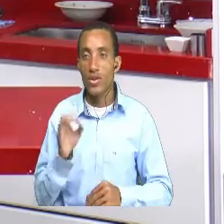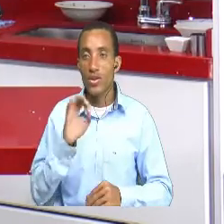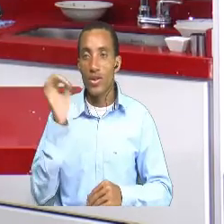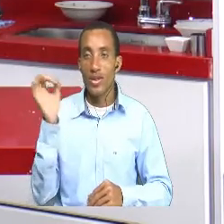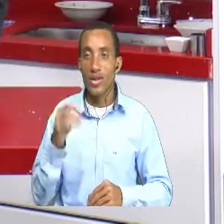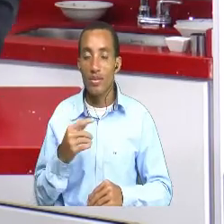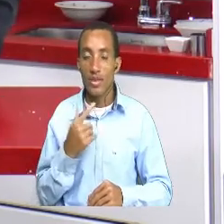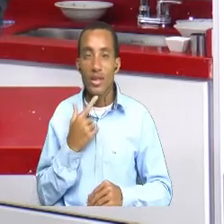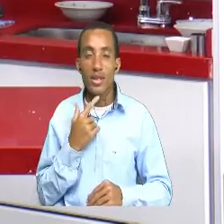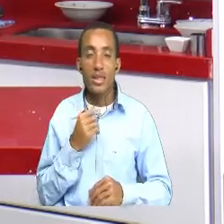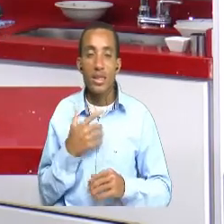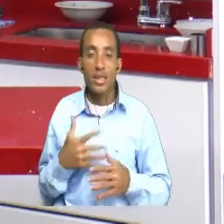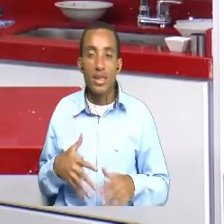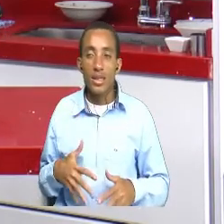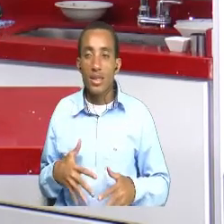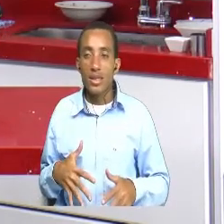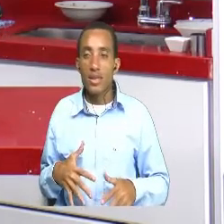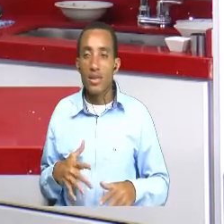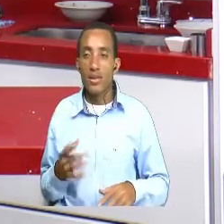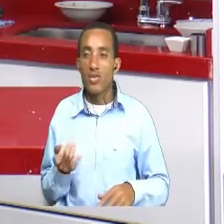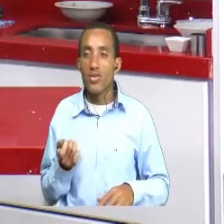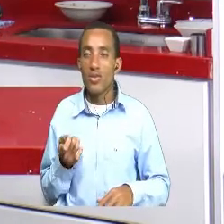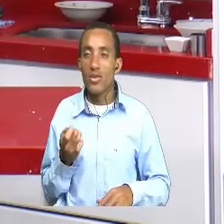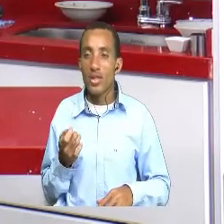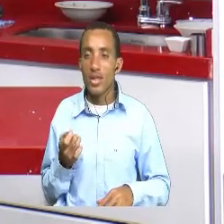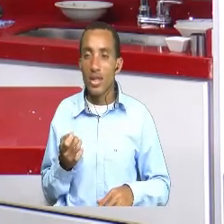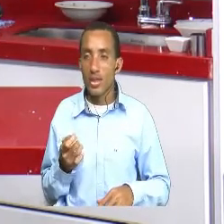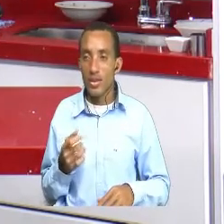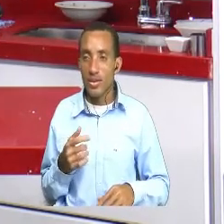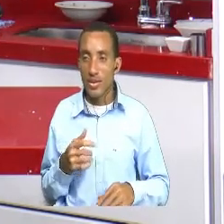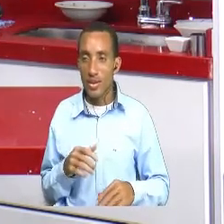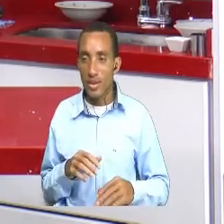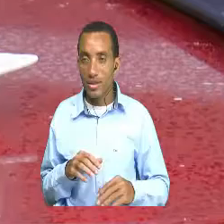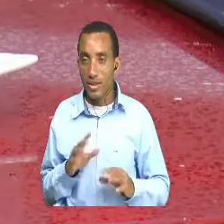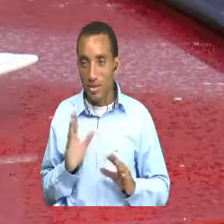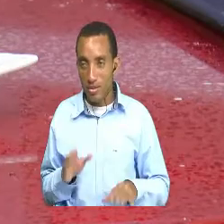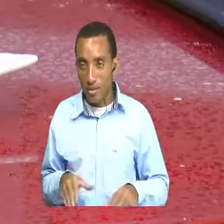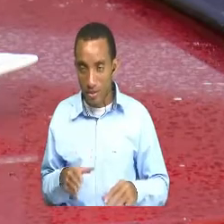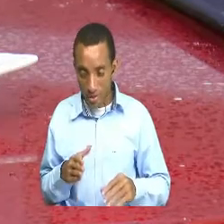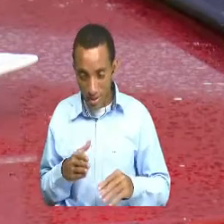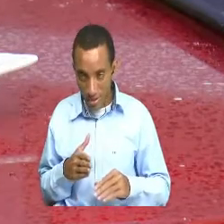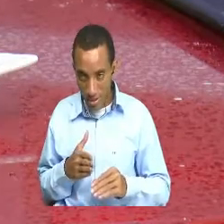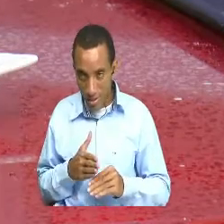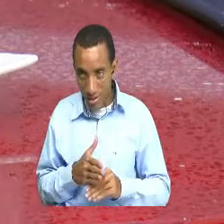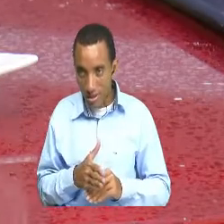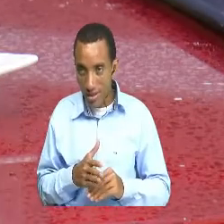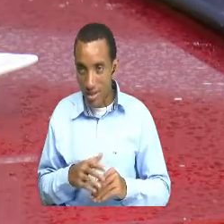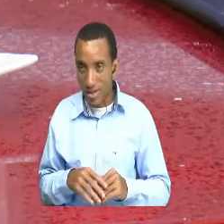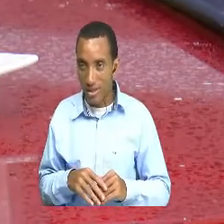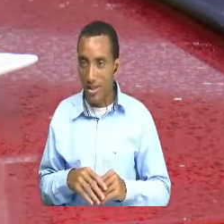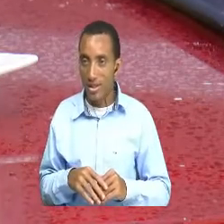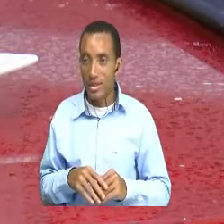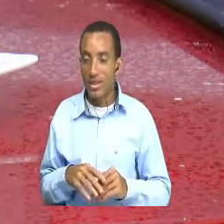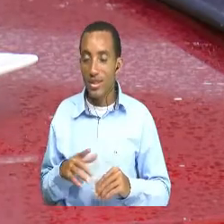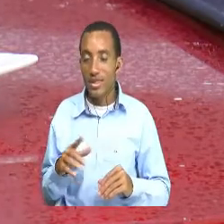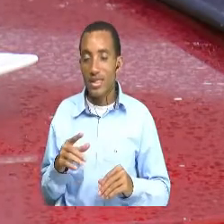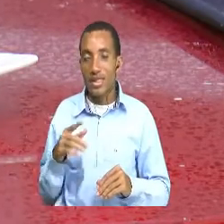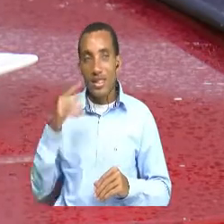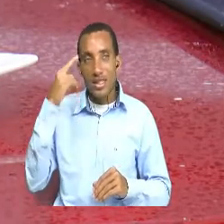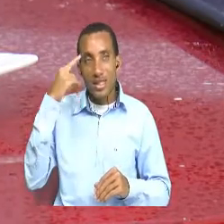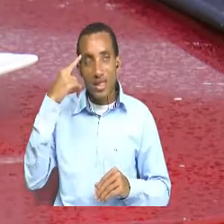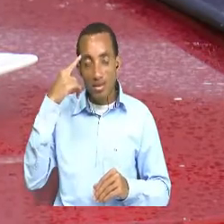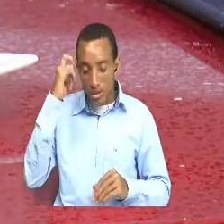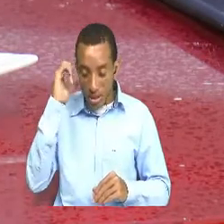yo soy muy delicada de mi cuerpo y me da miedo por esto que hoy es un riesgo